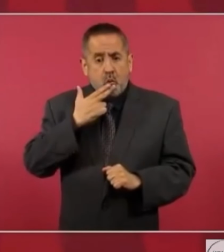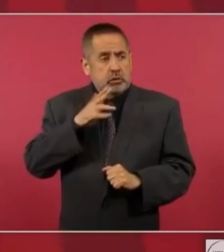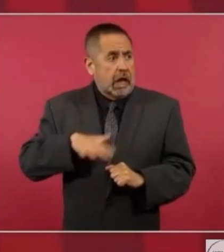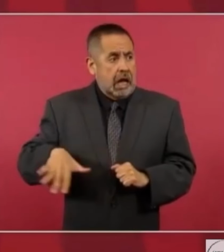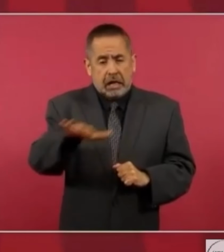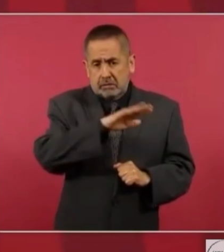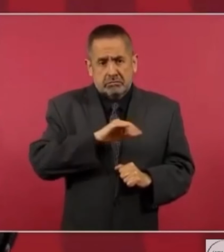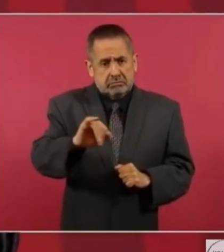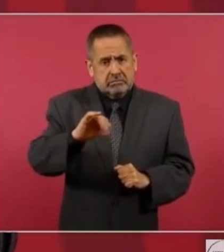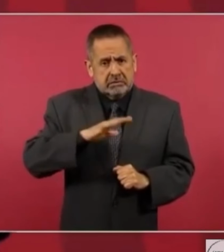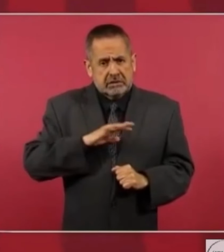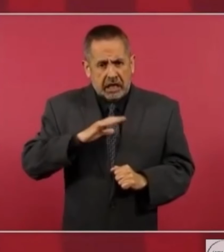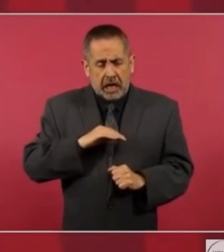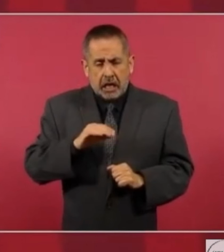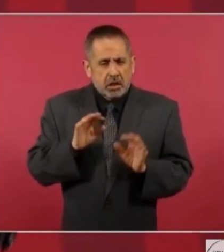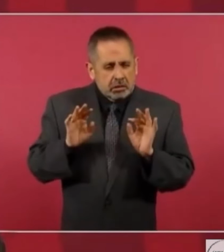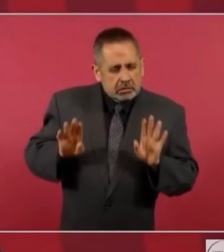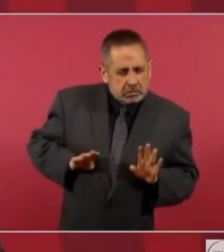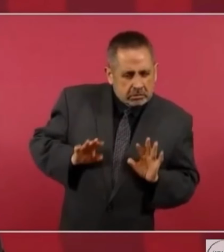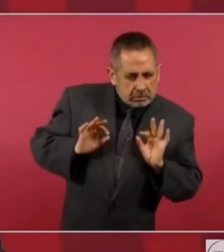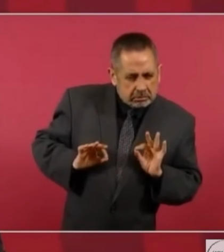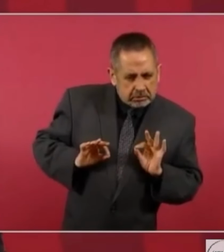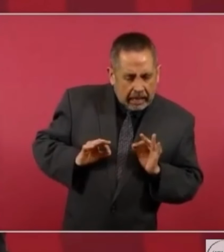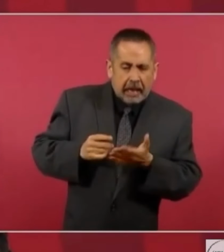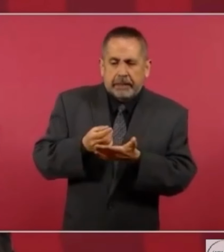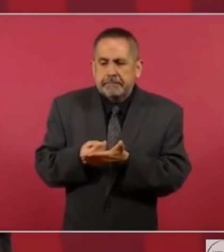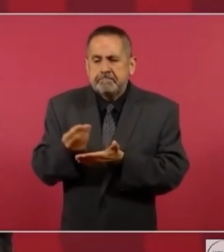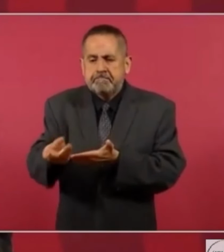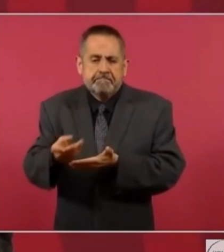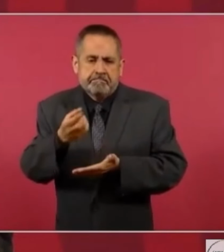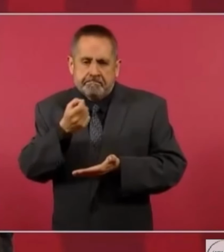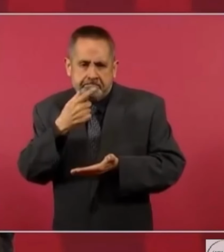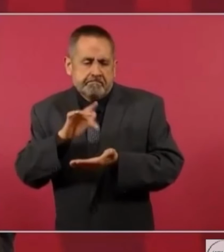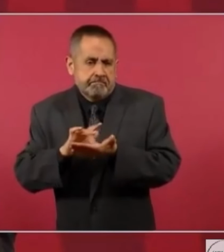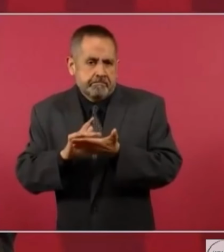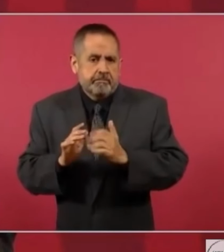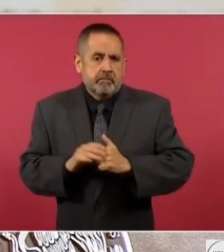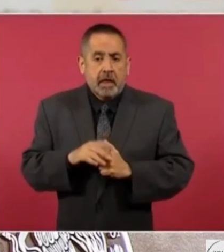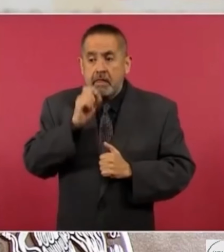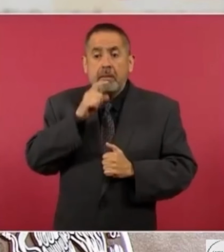en la indicación médica apropiada. En su momento también realizamos jornadas de